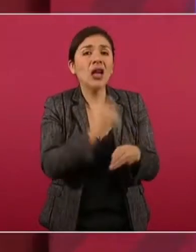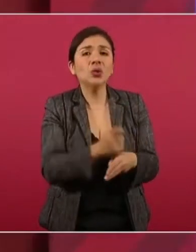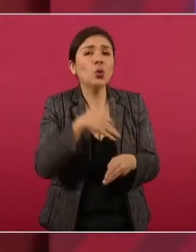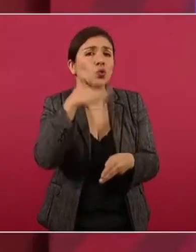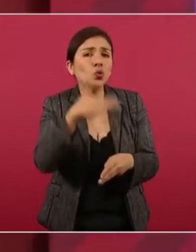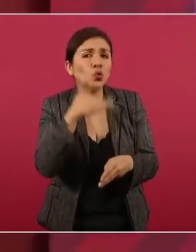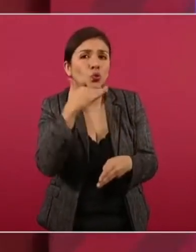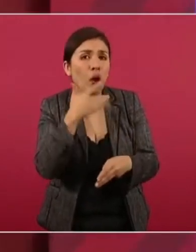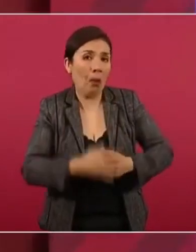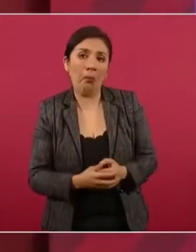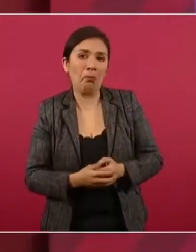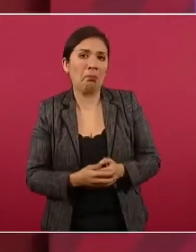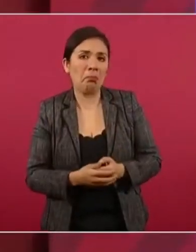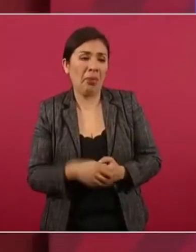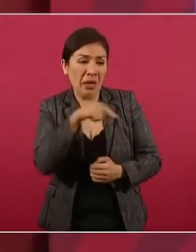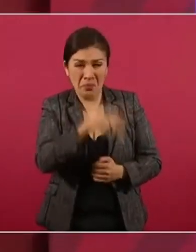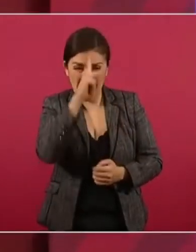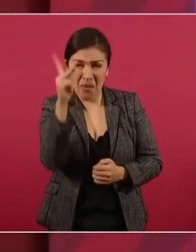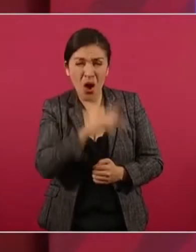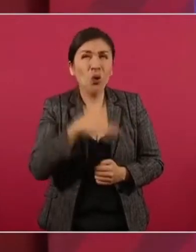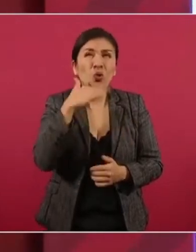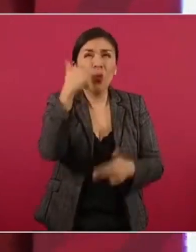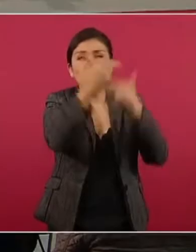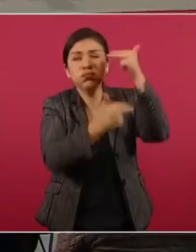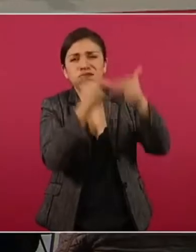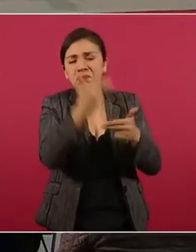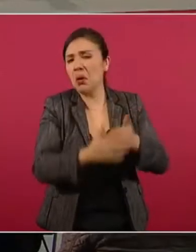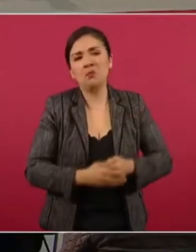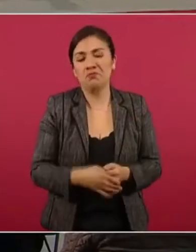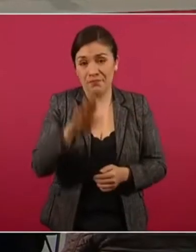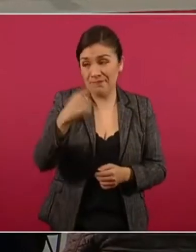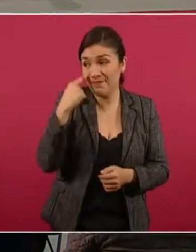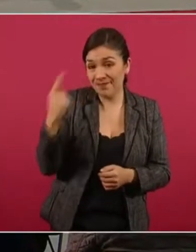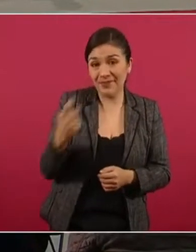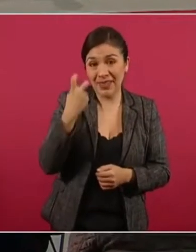sucios o contaminantes. Mire, este es 18,